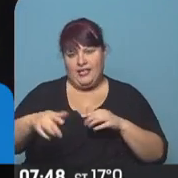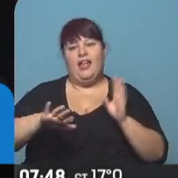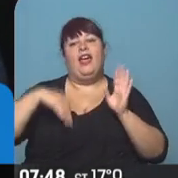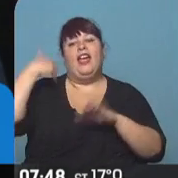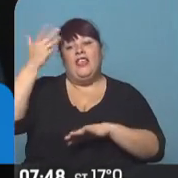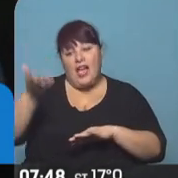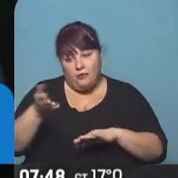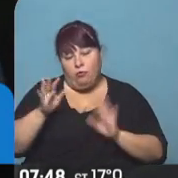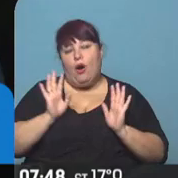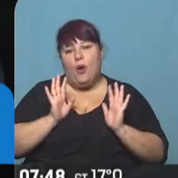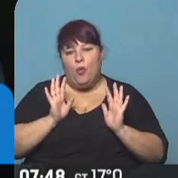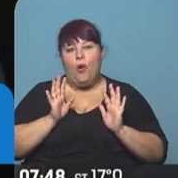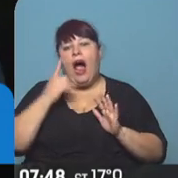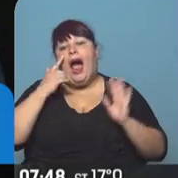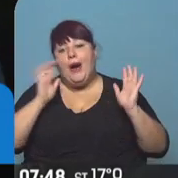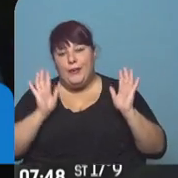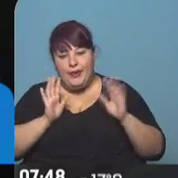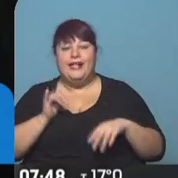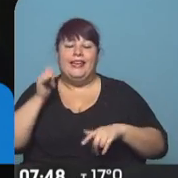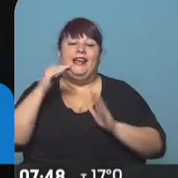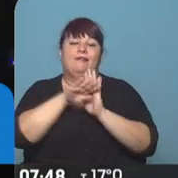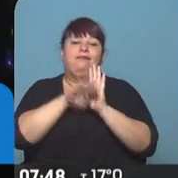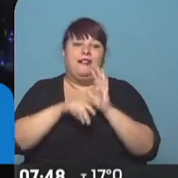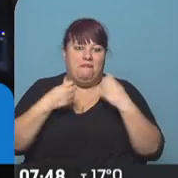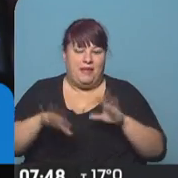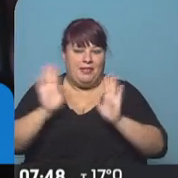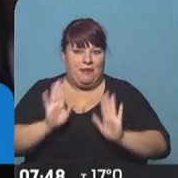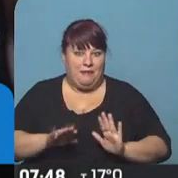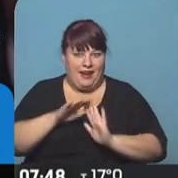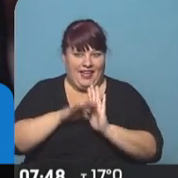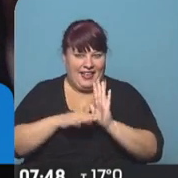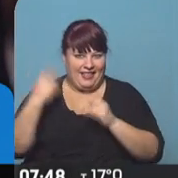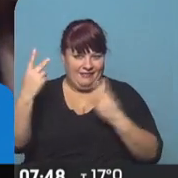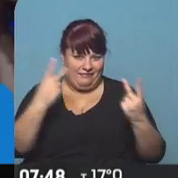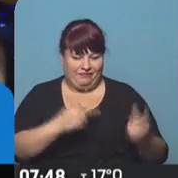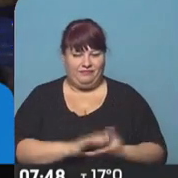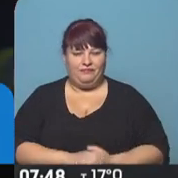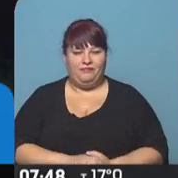después, bueno, tenemos que ver, ¿no? La agenda ahora hay que empezar a acomodarla.